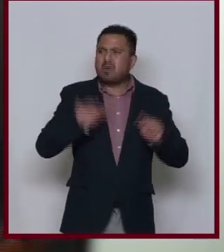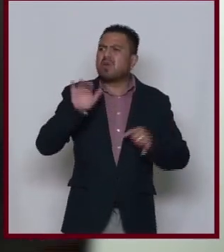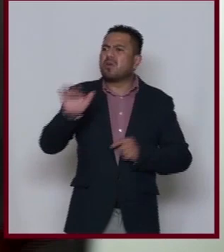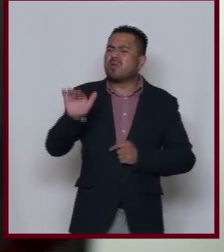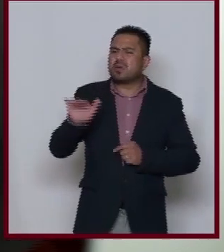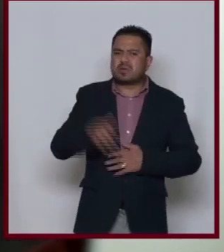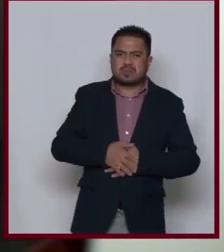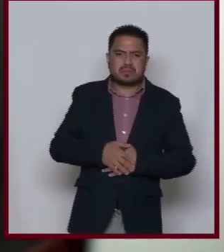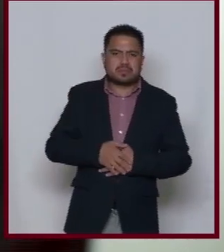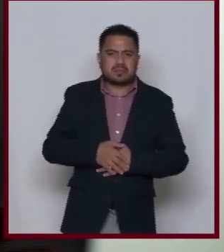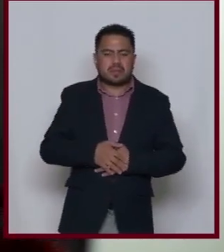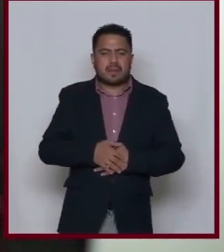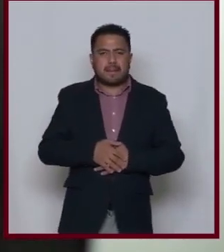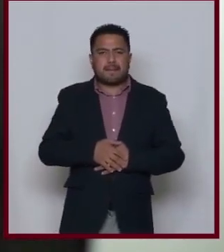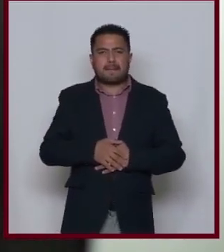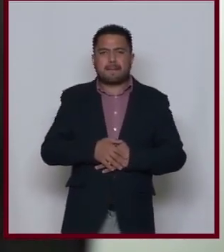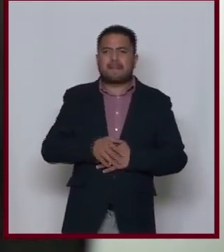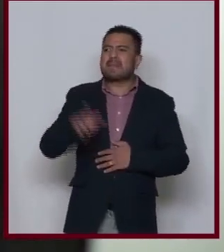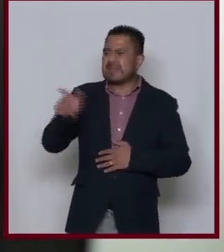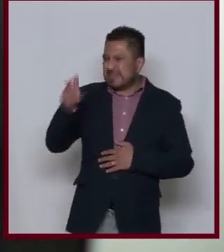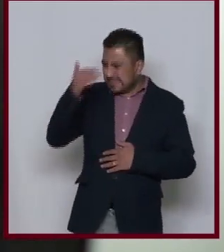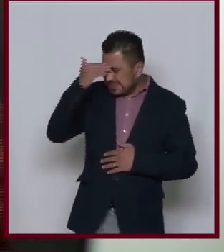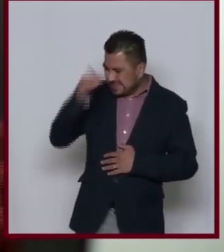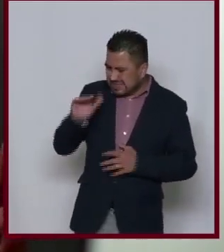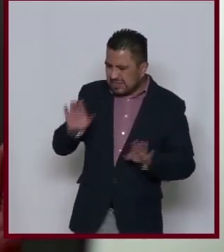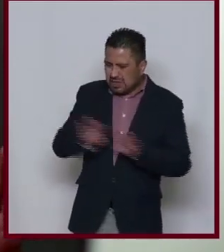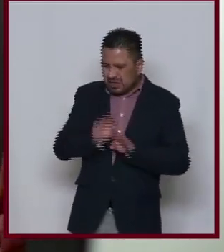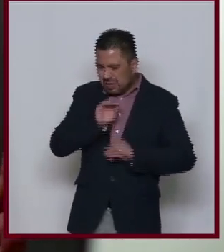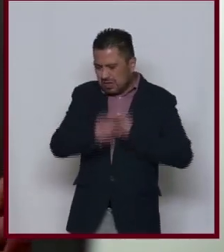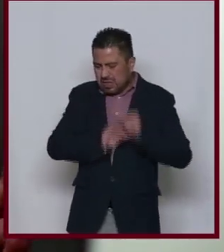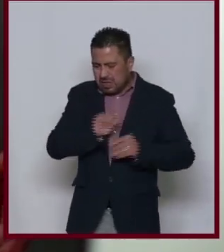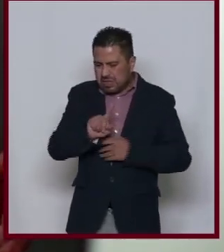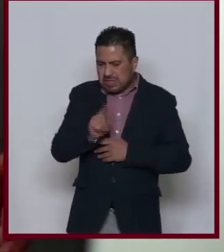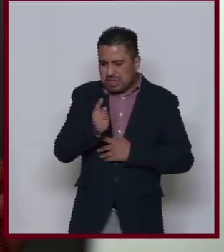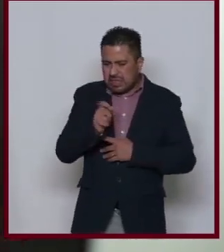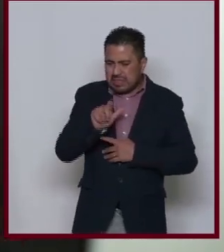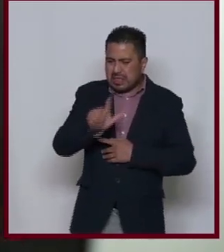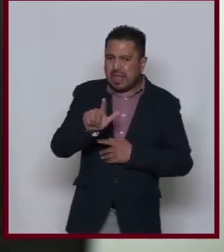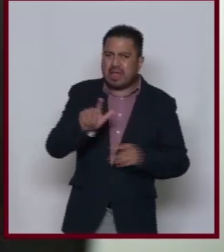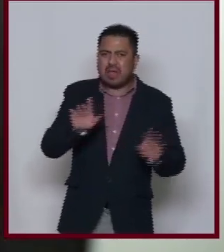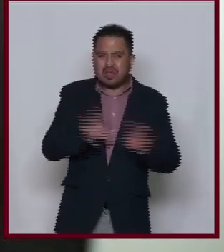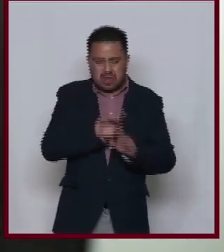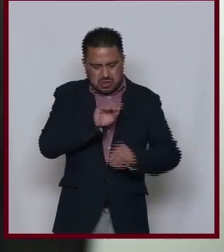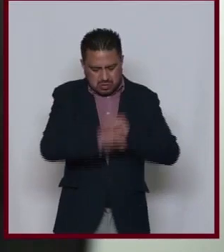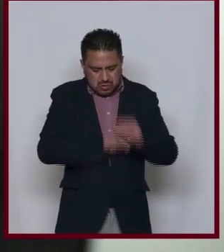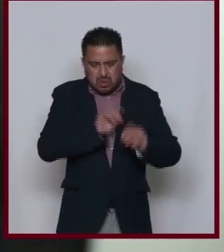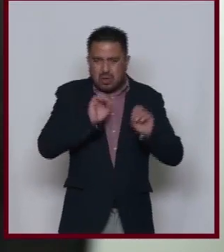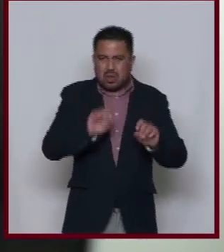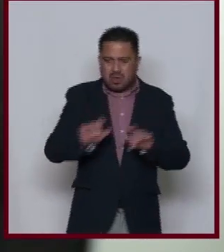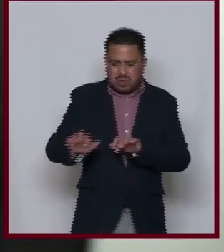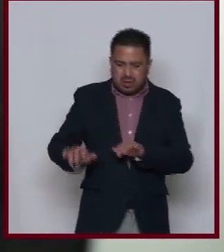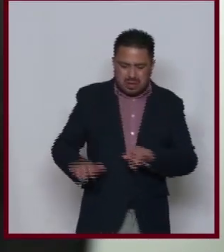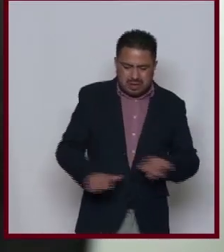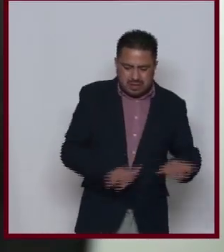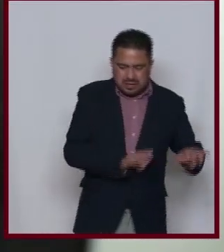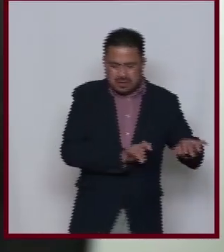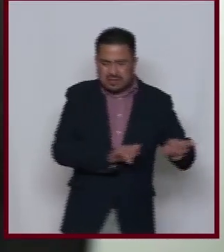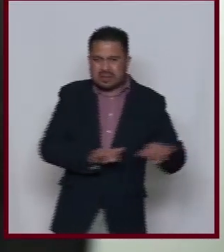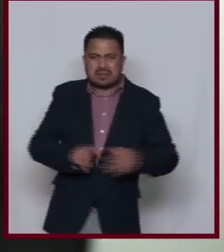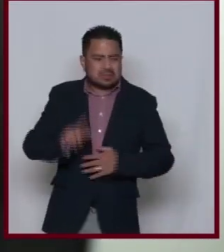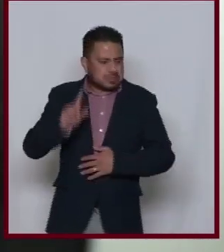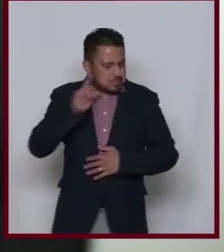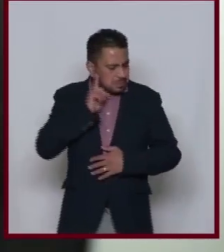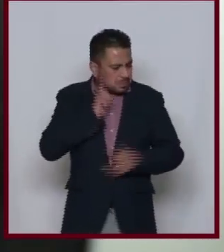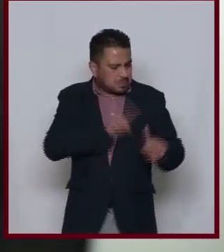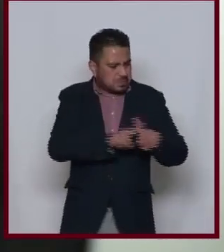y justo, ya ves que existen como afinadores digitales de instrumentos o teclados que emulan